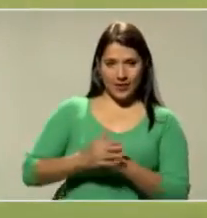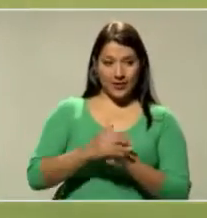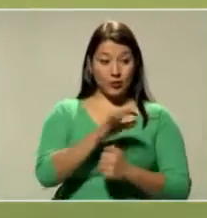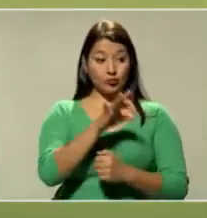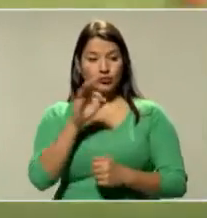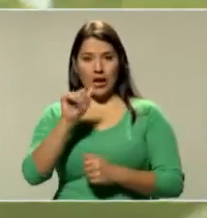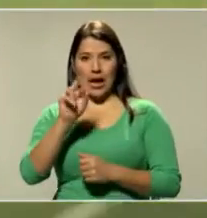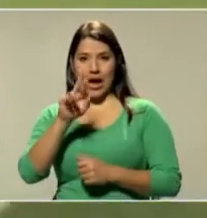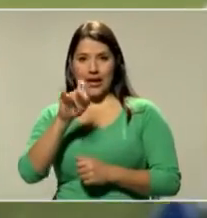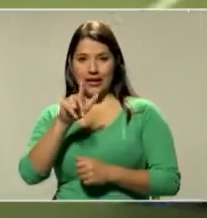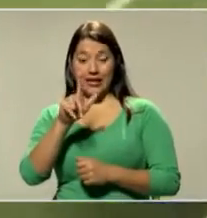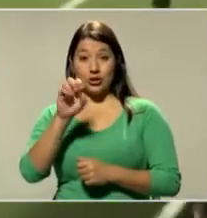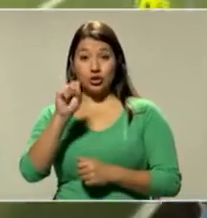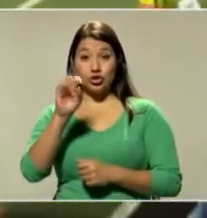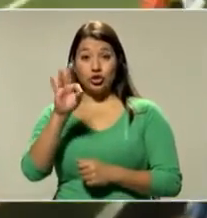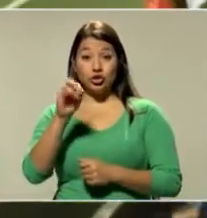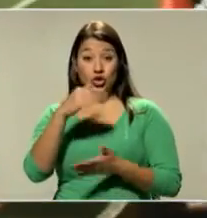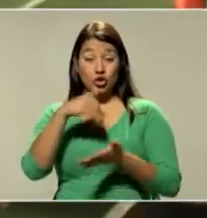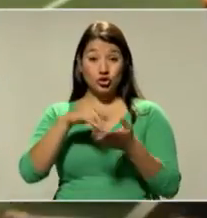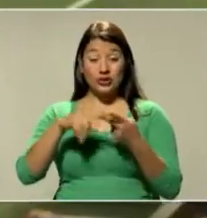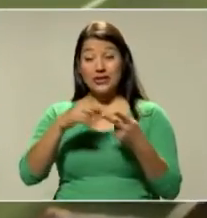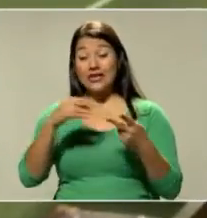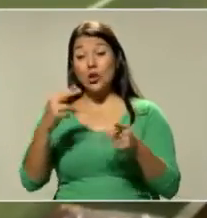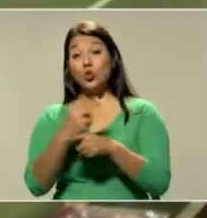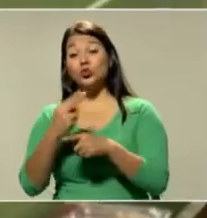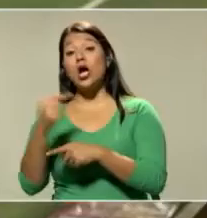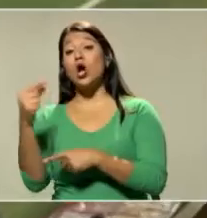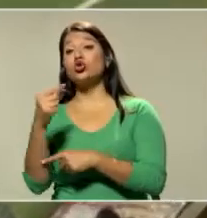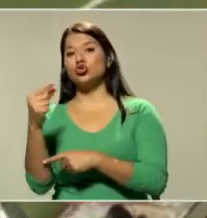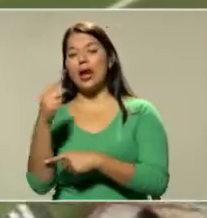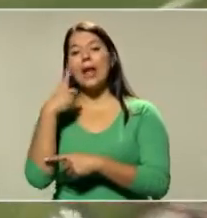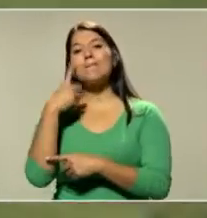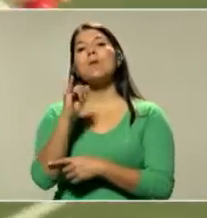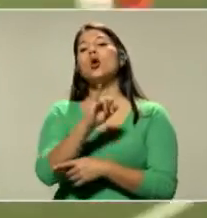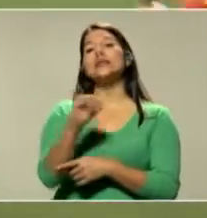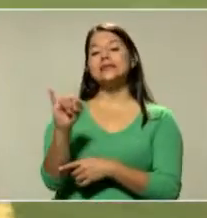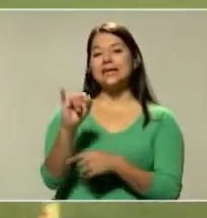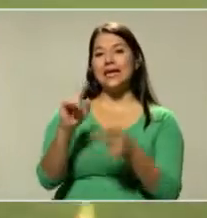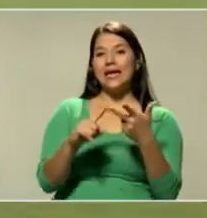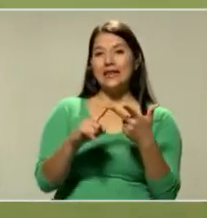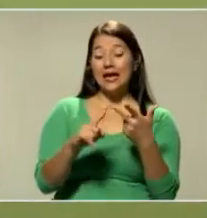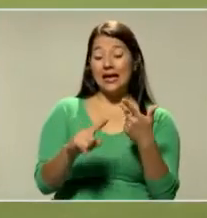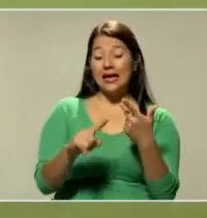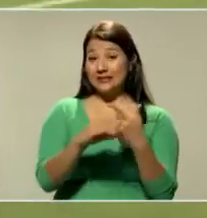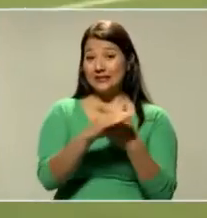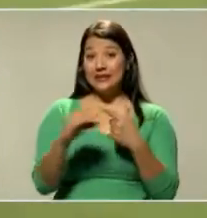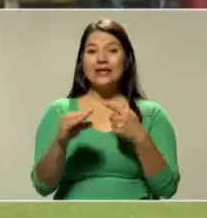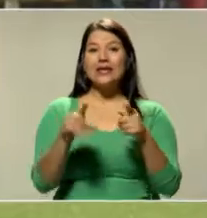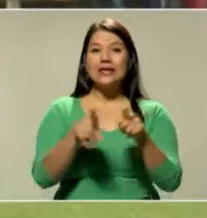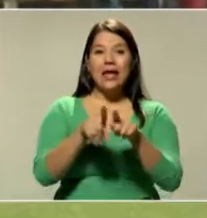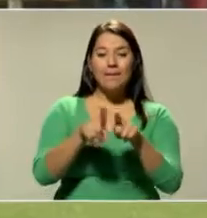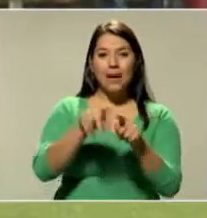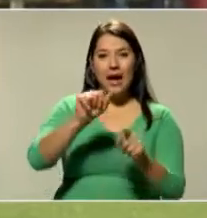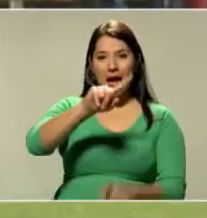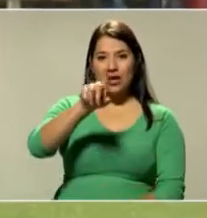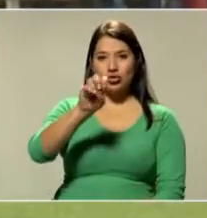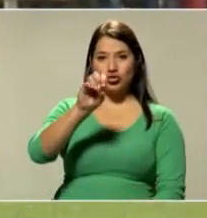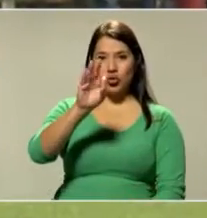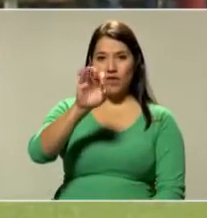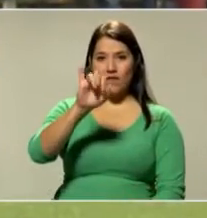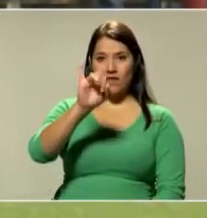de central y hacer uso de González por la izquierda, más sentar el peso del juego en Granados y a Sofeifa en media cancha, fue